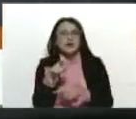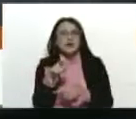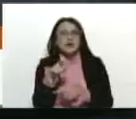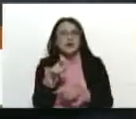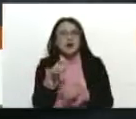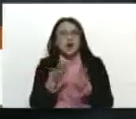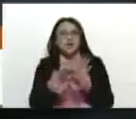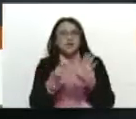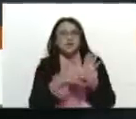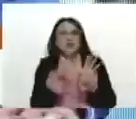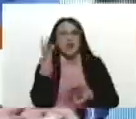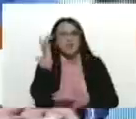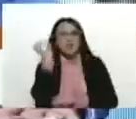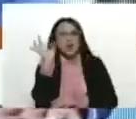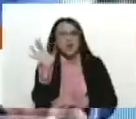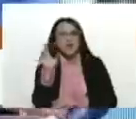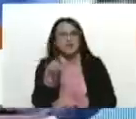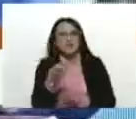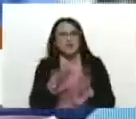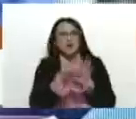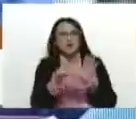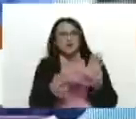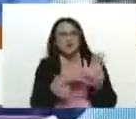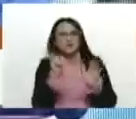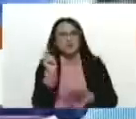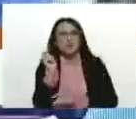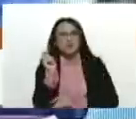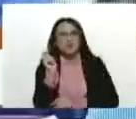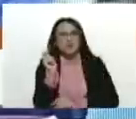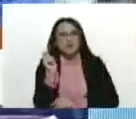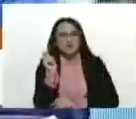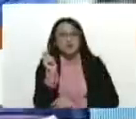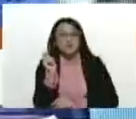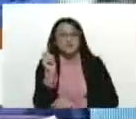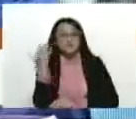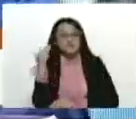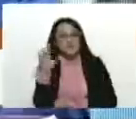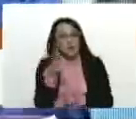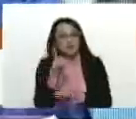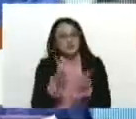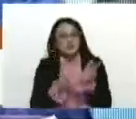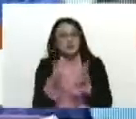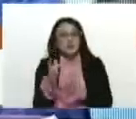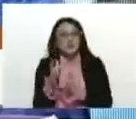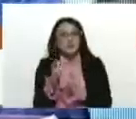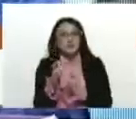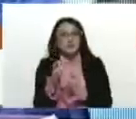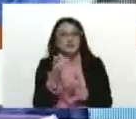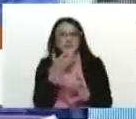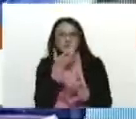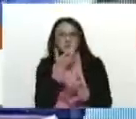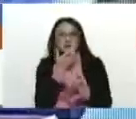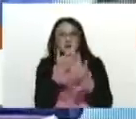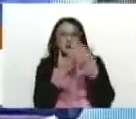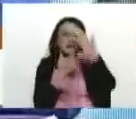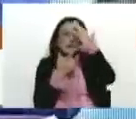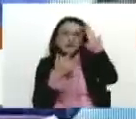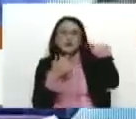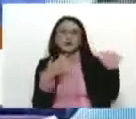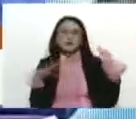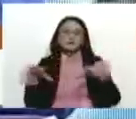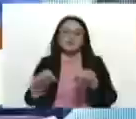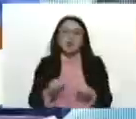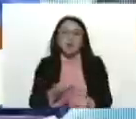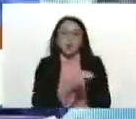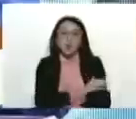molesta esta constitución Y aquel 11 de abril cuando la derecha tomó el gobierno